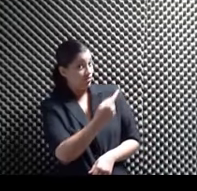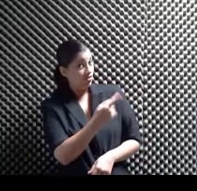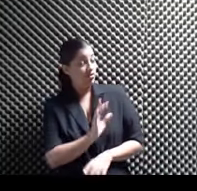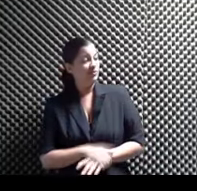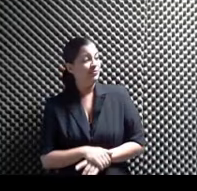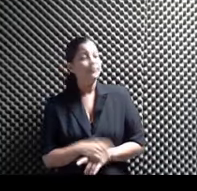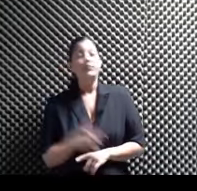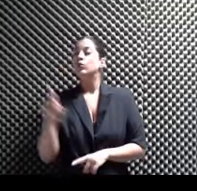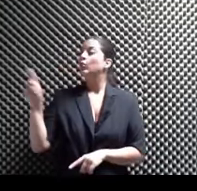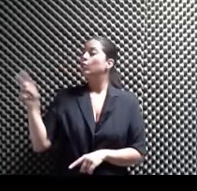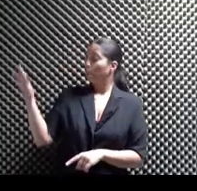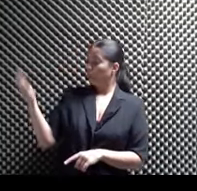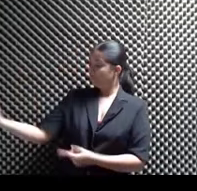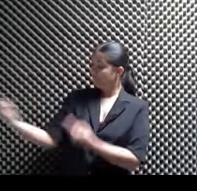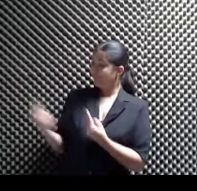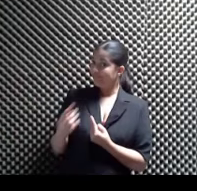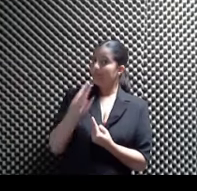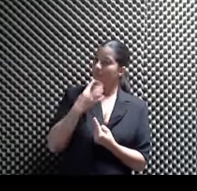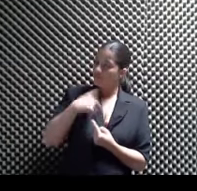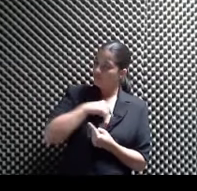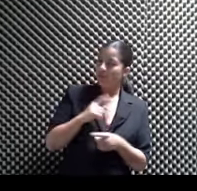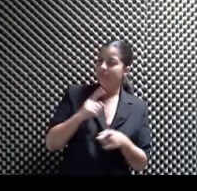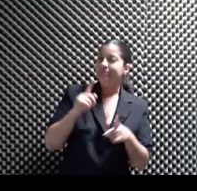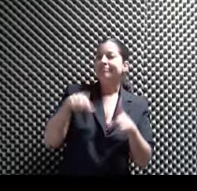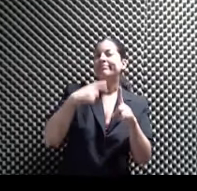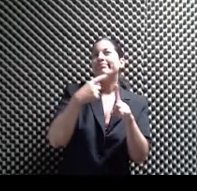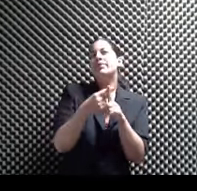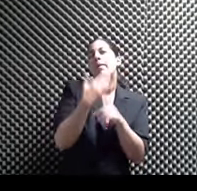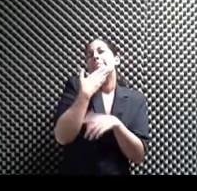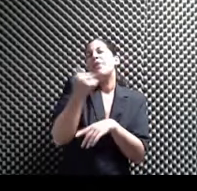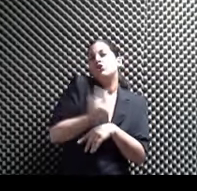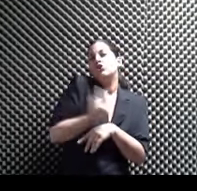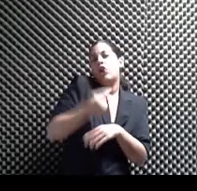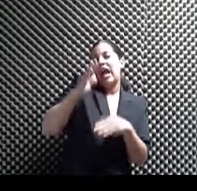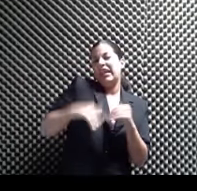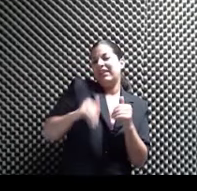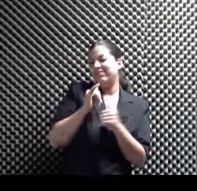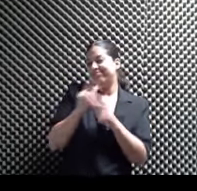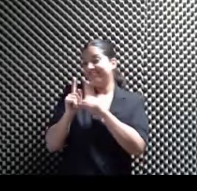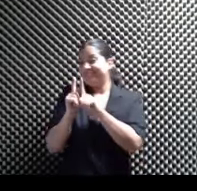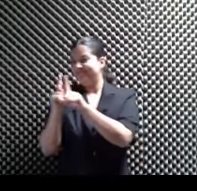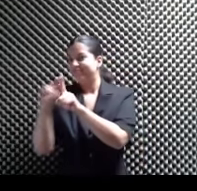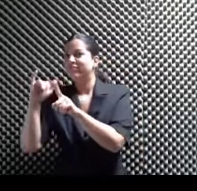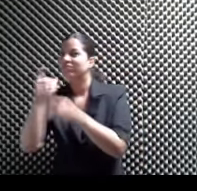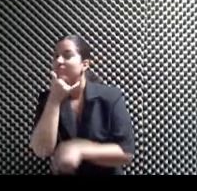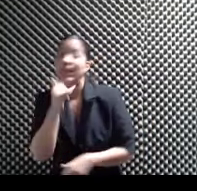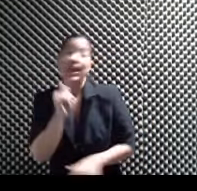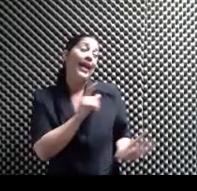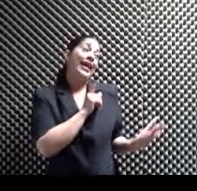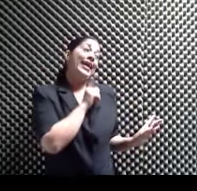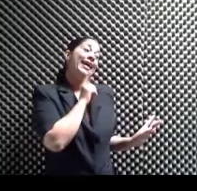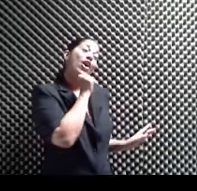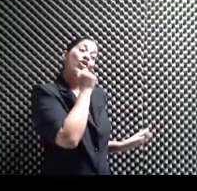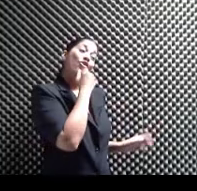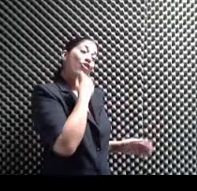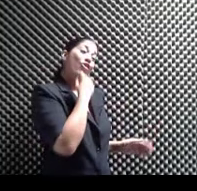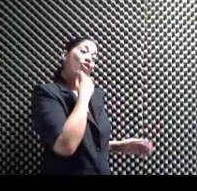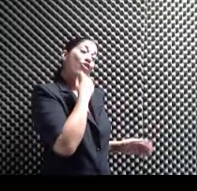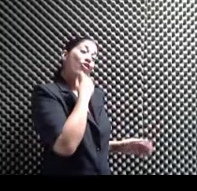De lo que estás diciendo Últimamente por ahí Que mejor sola Que mal acompañada Bueno eso no lo digo yo Aclara Aclara Julio Y